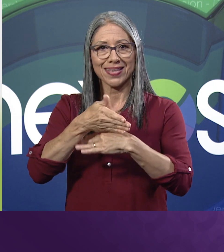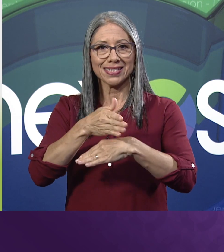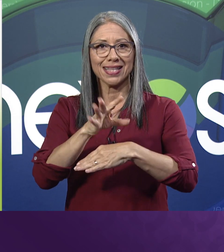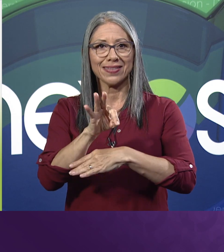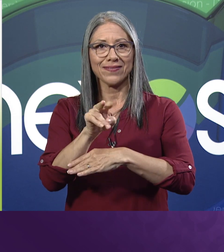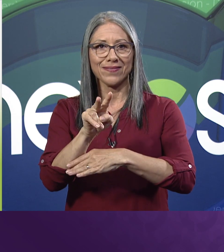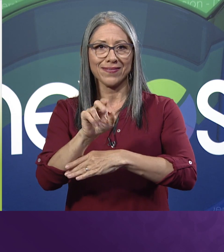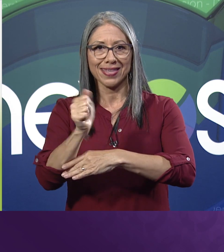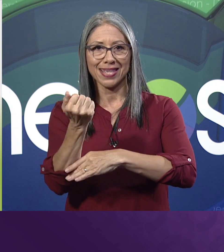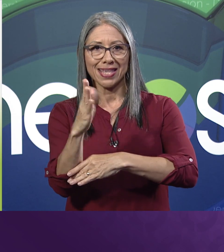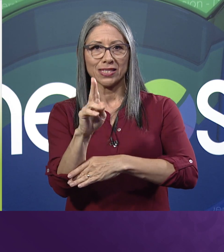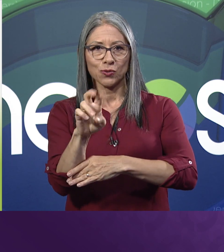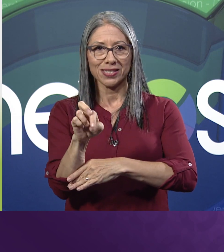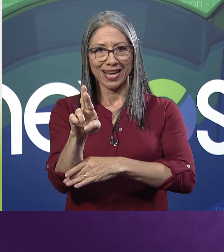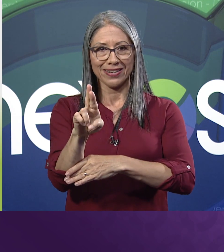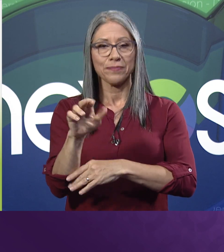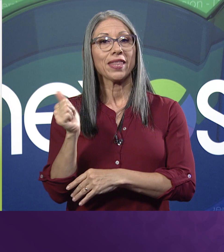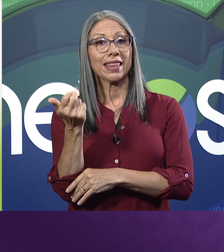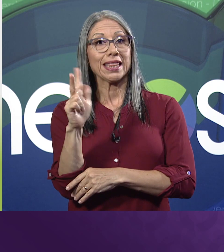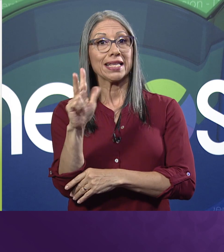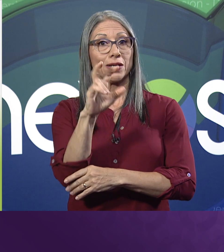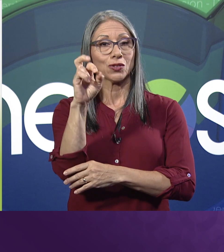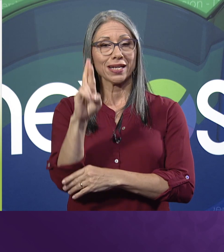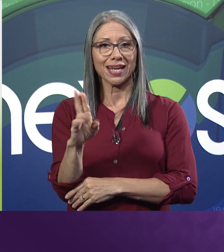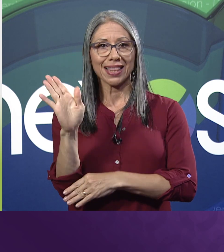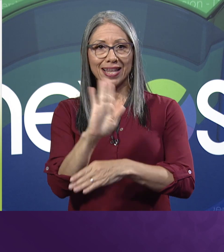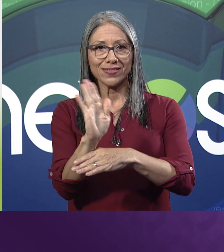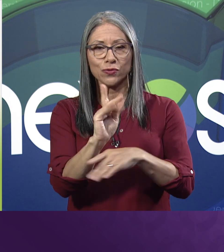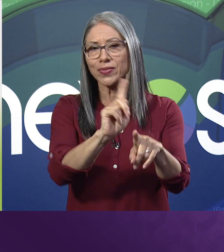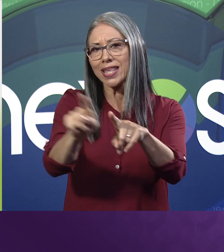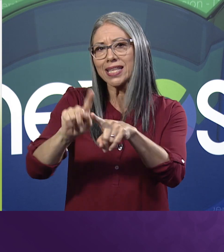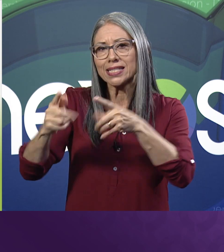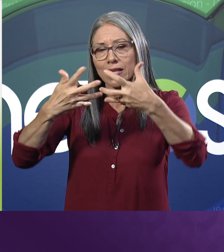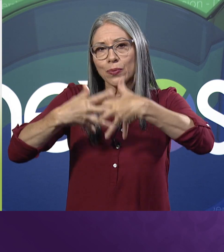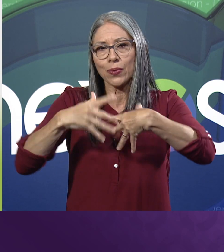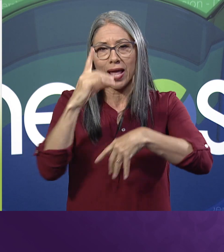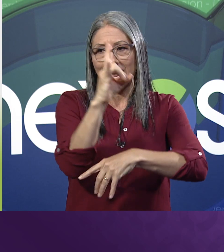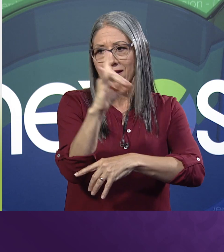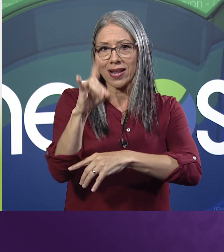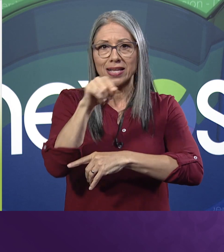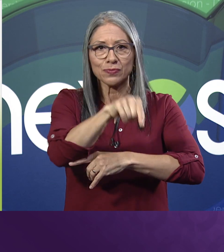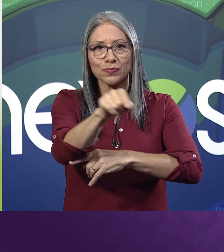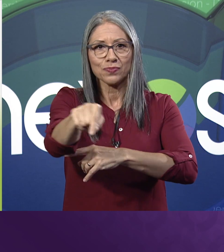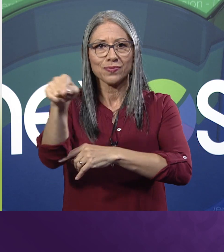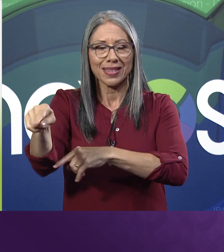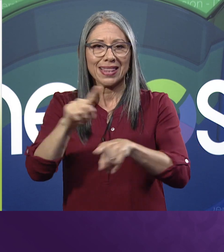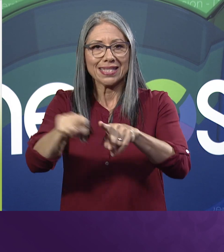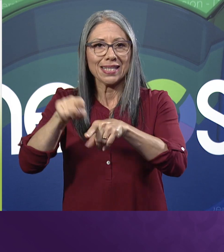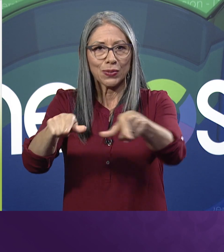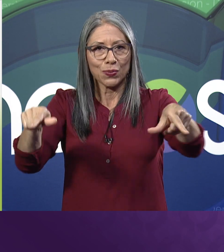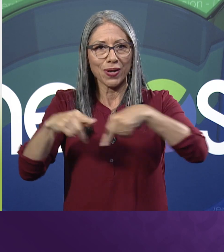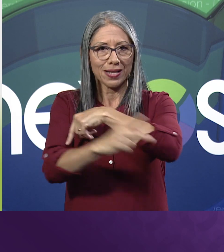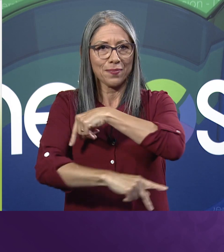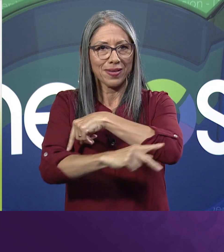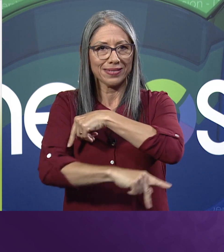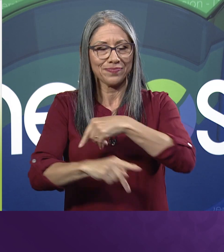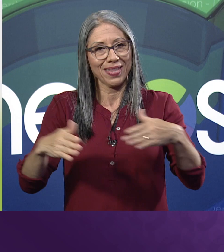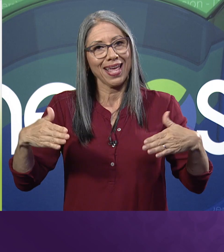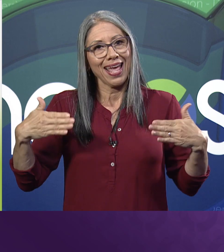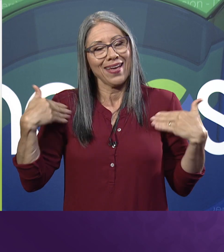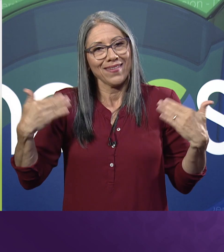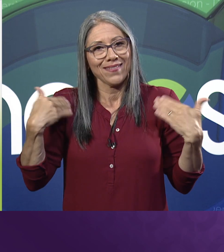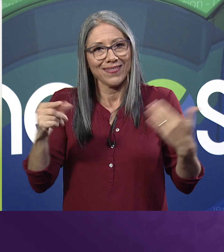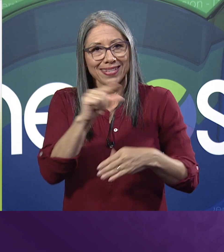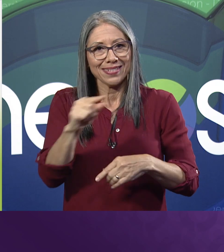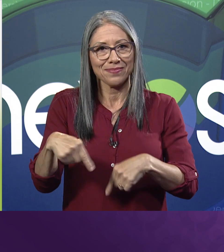15 UCR, de 13 Costa Rica Televisión y de las distintas cableras locales en distintas zonas del país. Le deseamos una